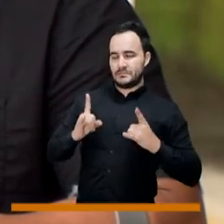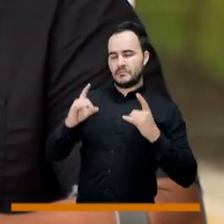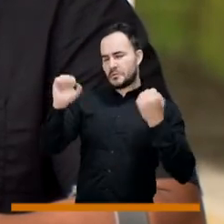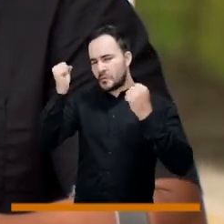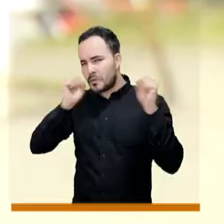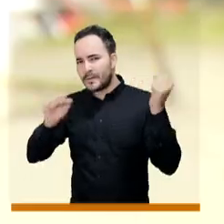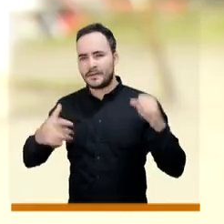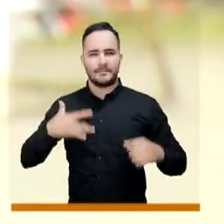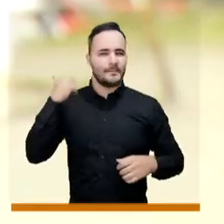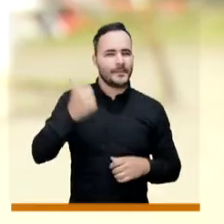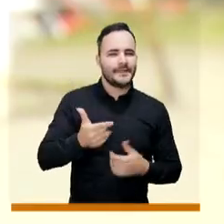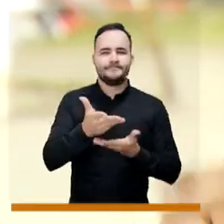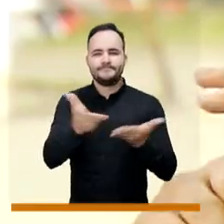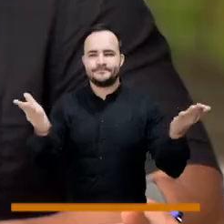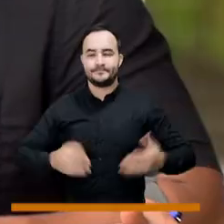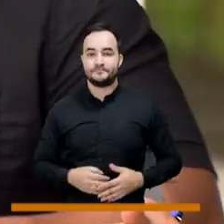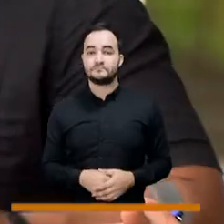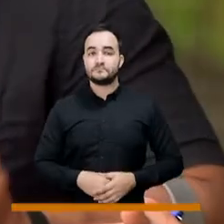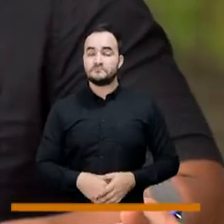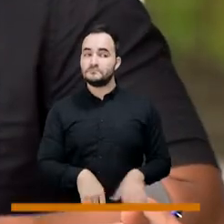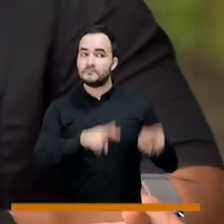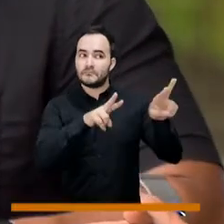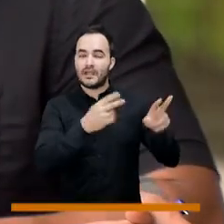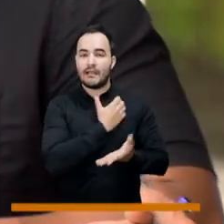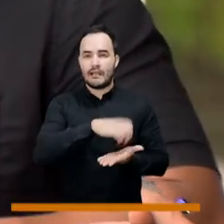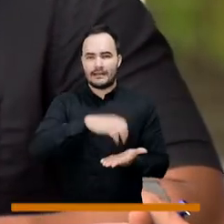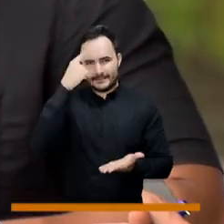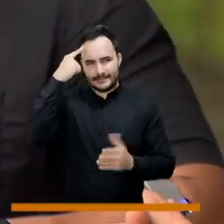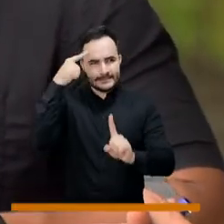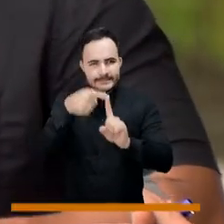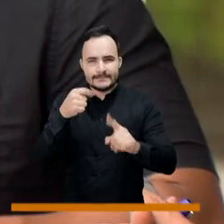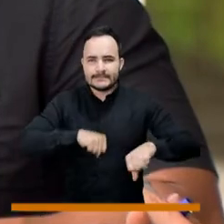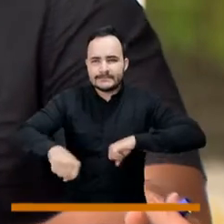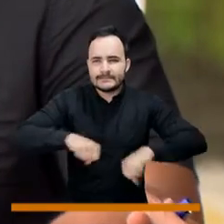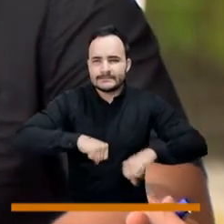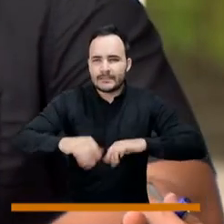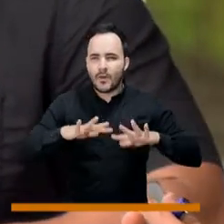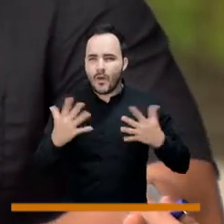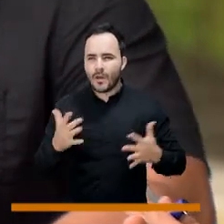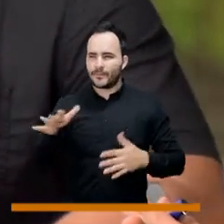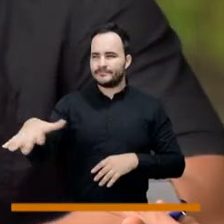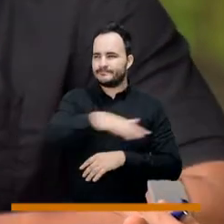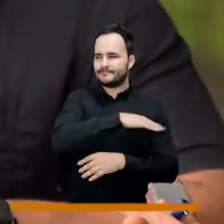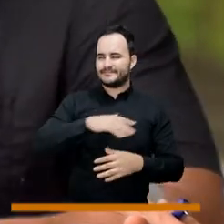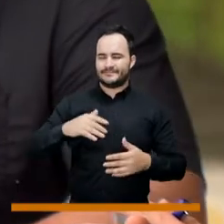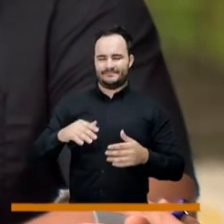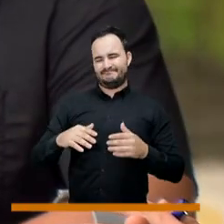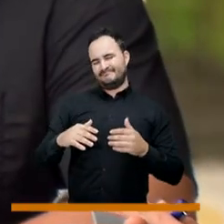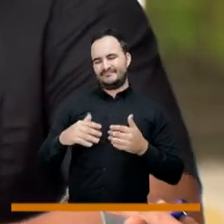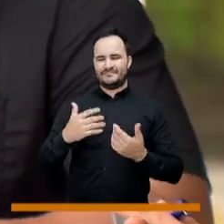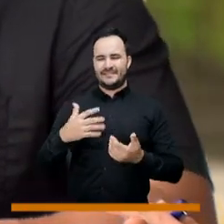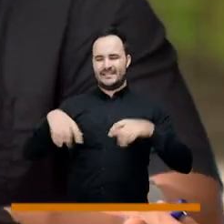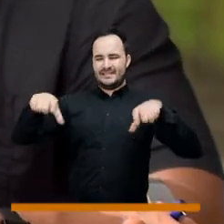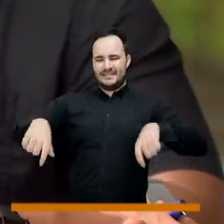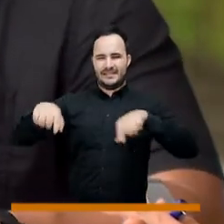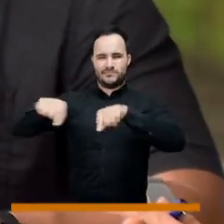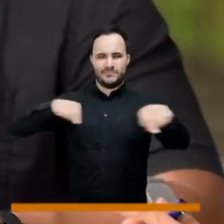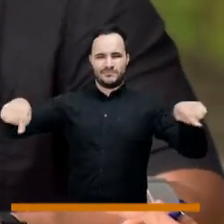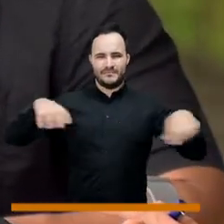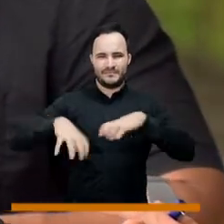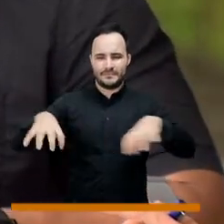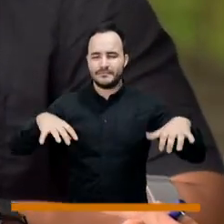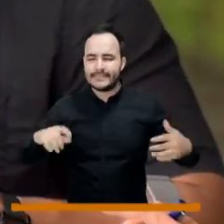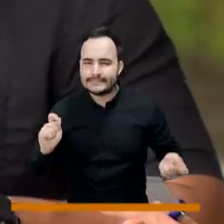balance que existe actualmente frente a ellas? La administración está pensando en estrategias para poder mejorar toda esa infraestructura, porque